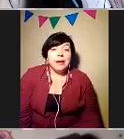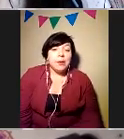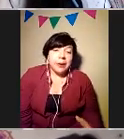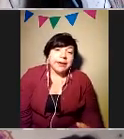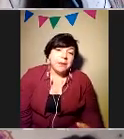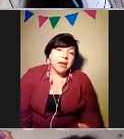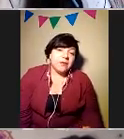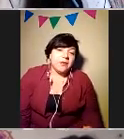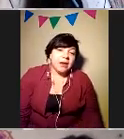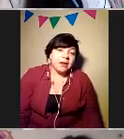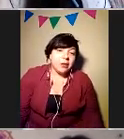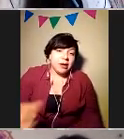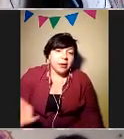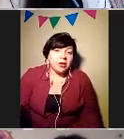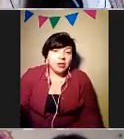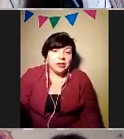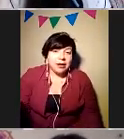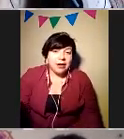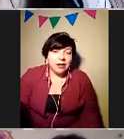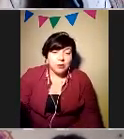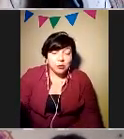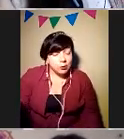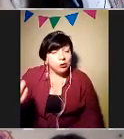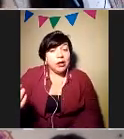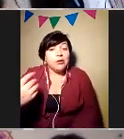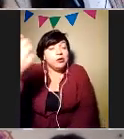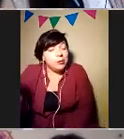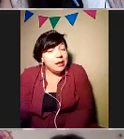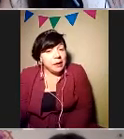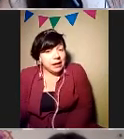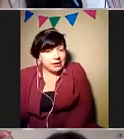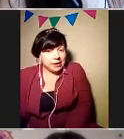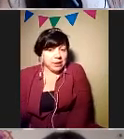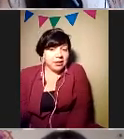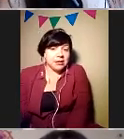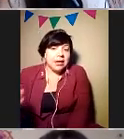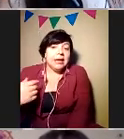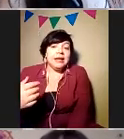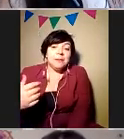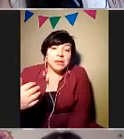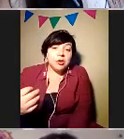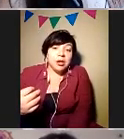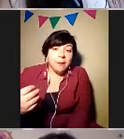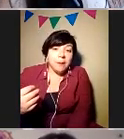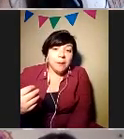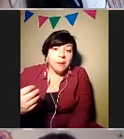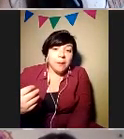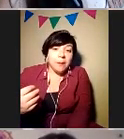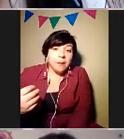una prenda. Tenemos de la mano esto de el consumo de pieles animales y al mismo